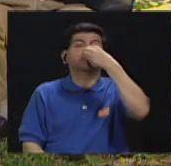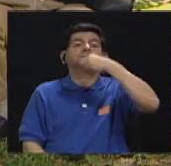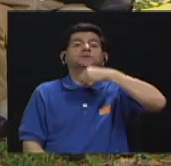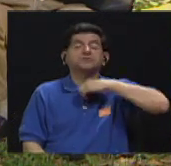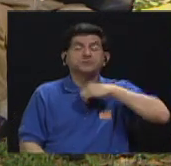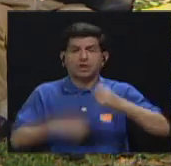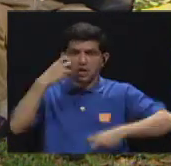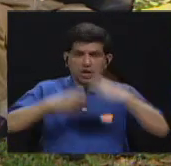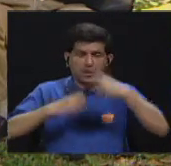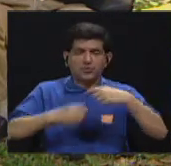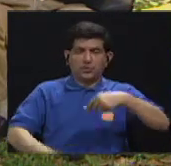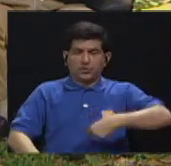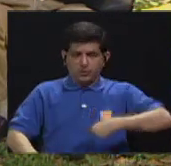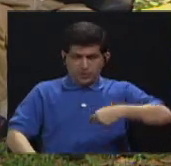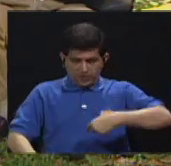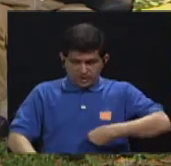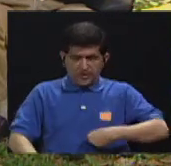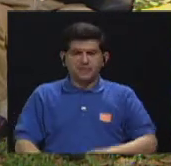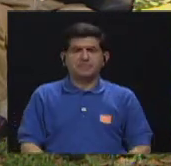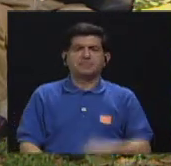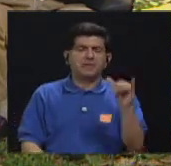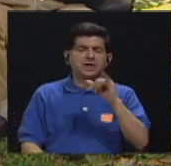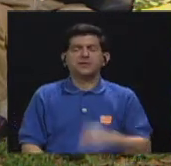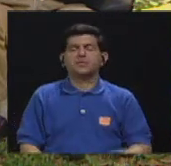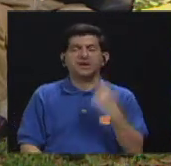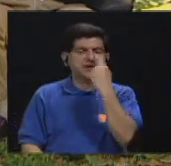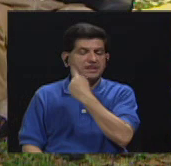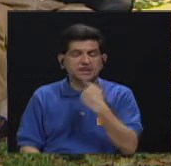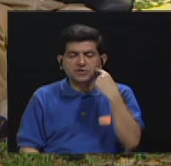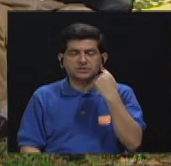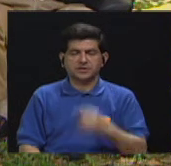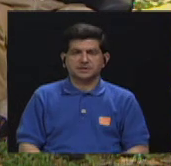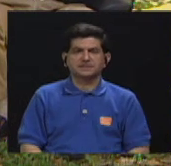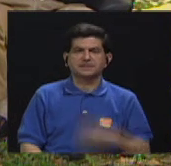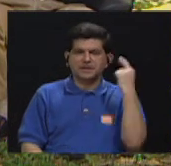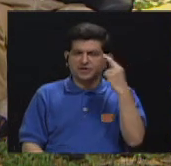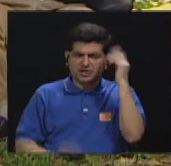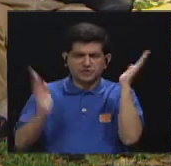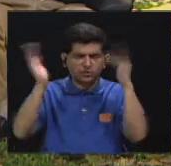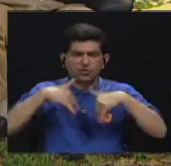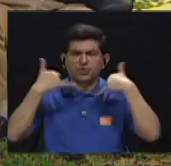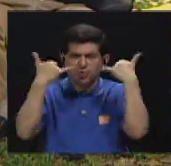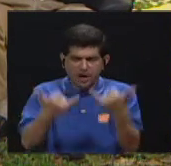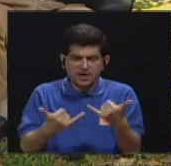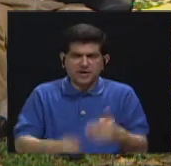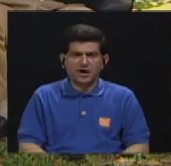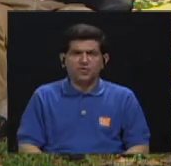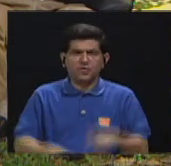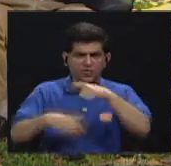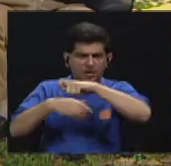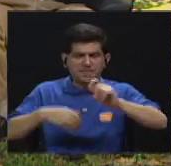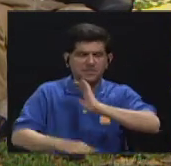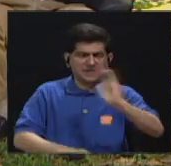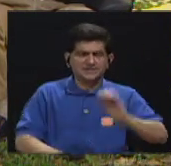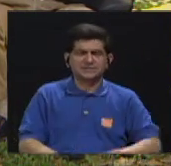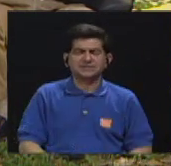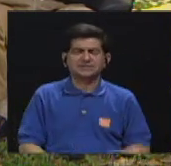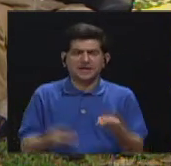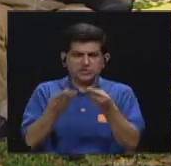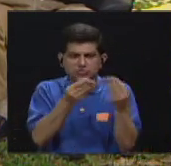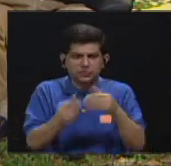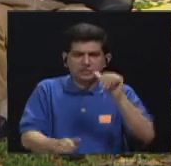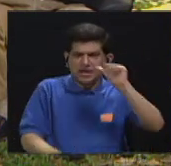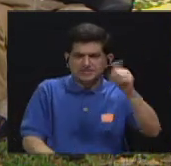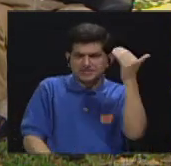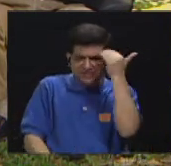tener más problemas a nivel estomacal y a nivel de los dientes. El por qué no hay en estos momentos en las pastas dentales infantiles la arginina como